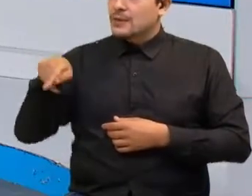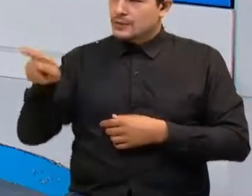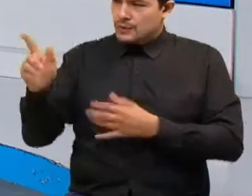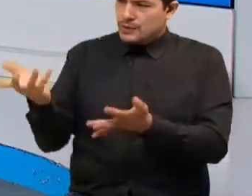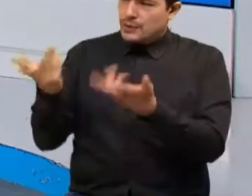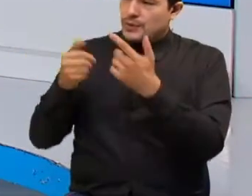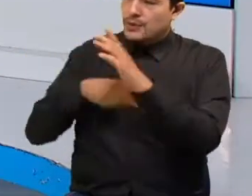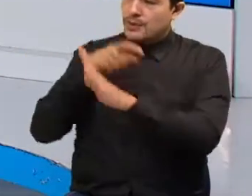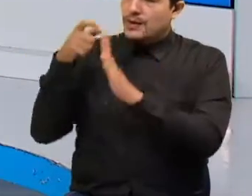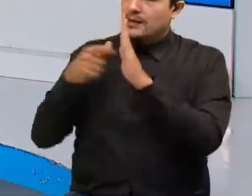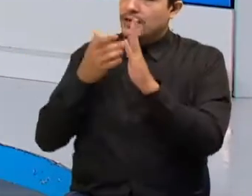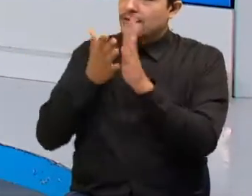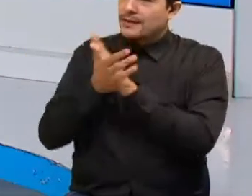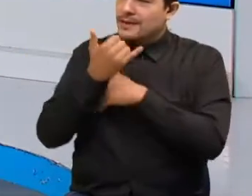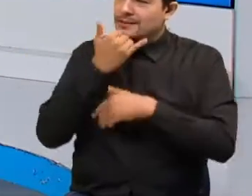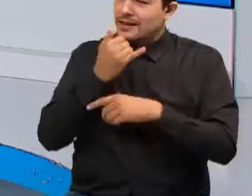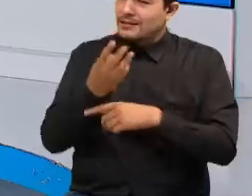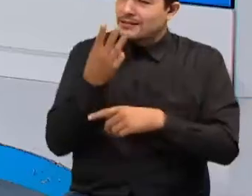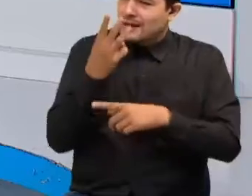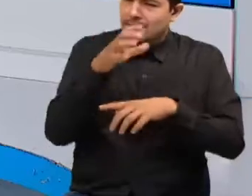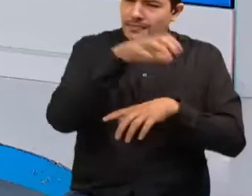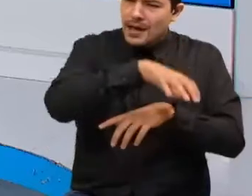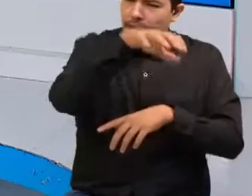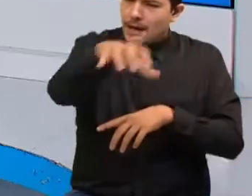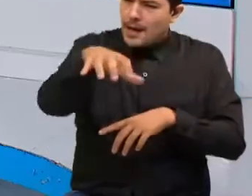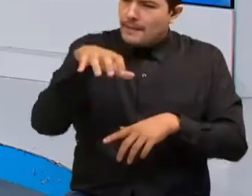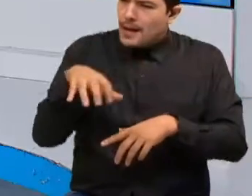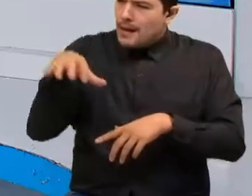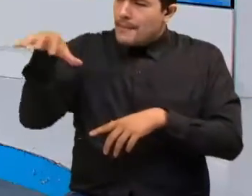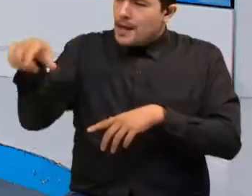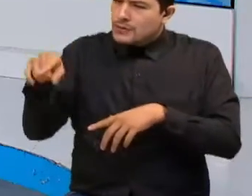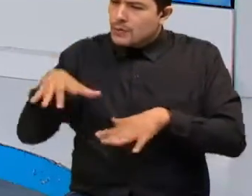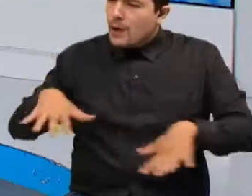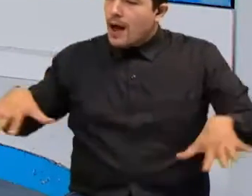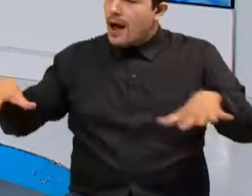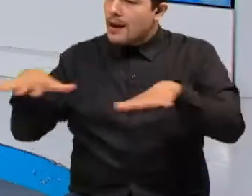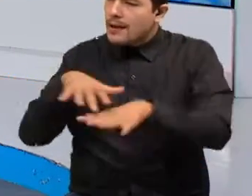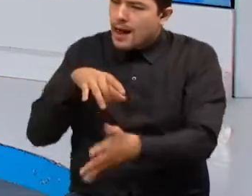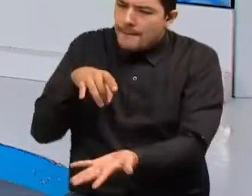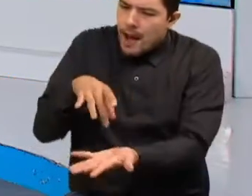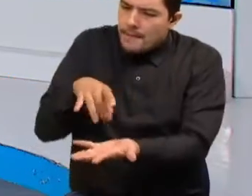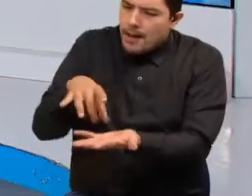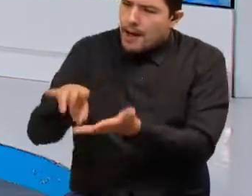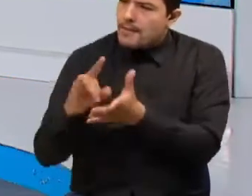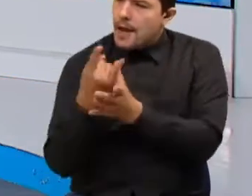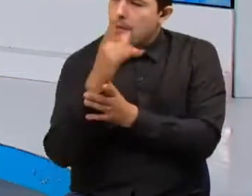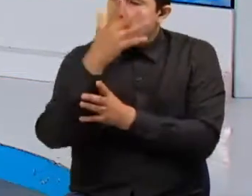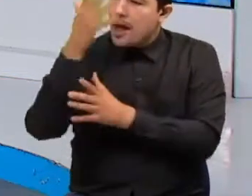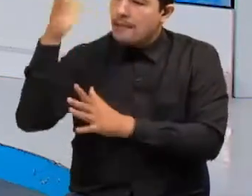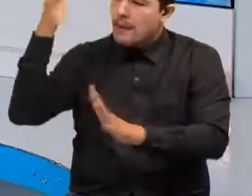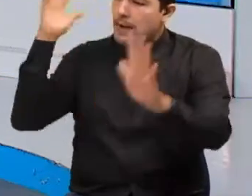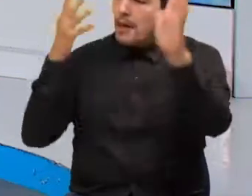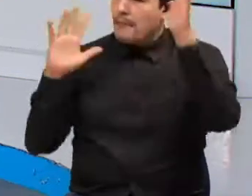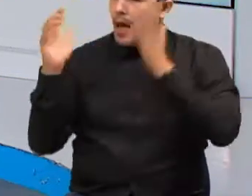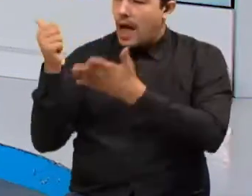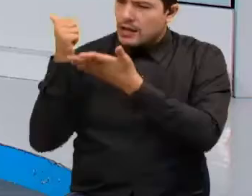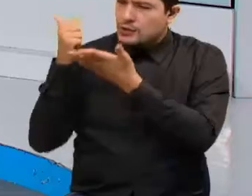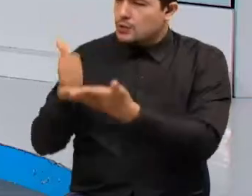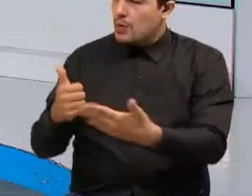distintos de este municipio de Norte de Santander. Cristian, detalles de esta jornada amigable con el medio ambiente.